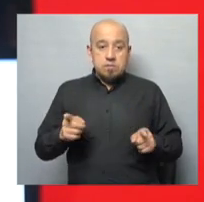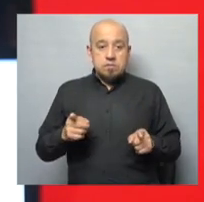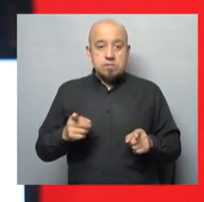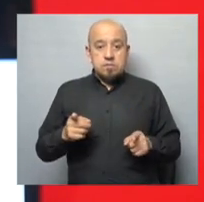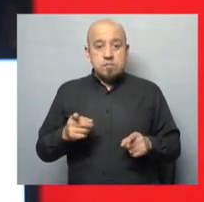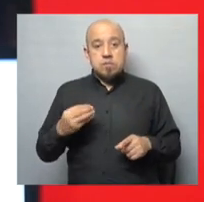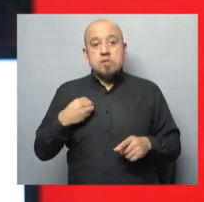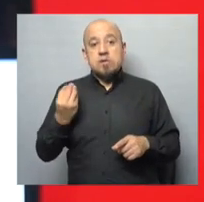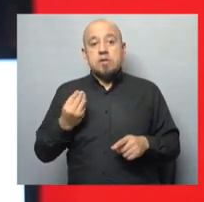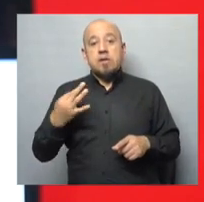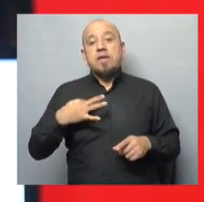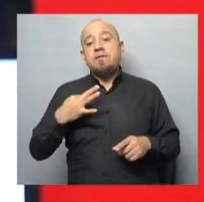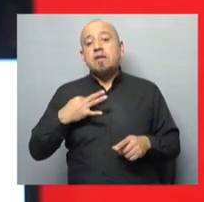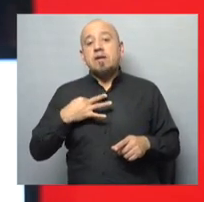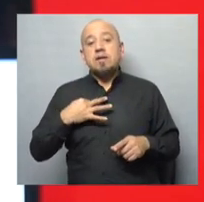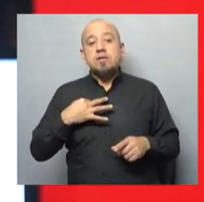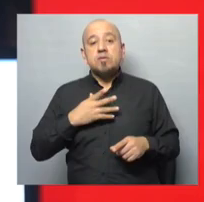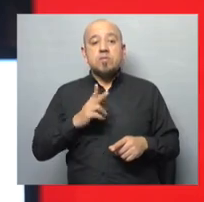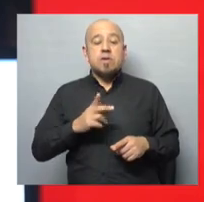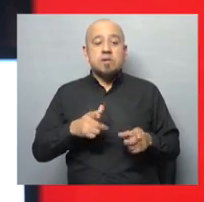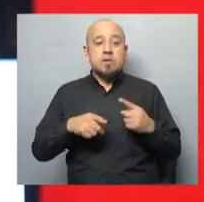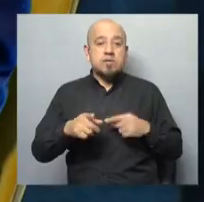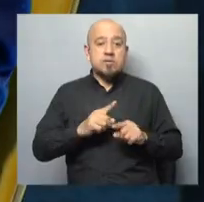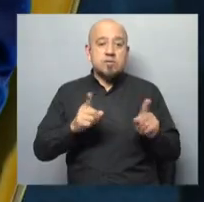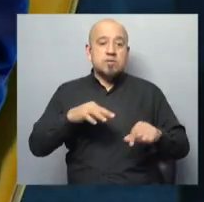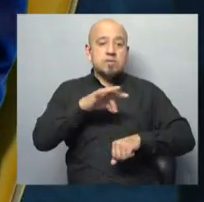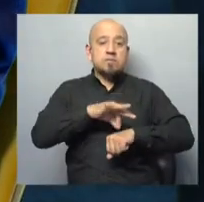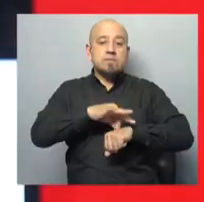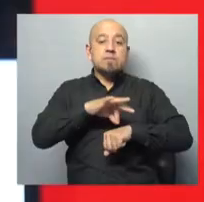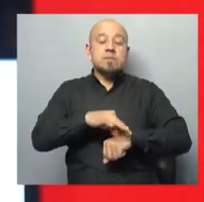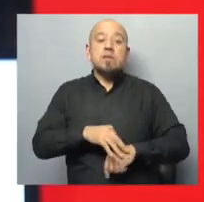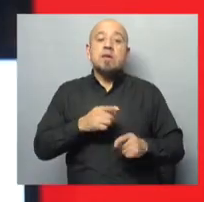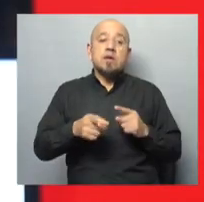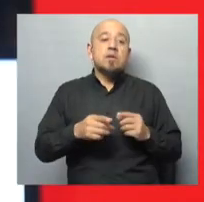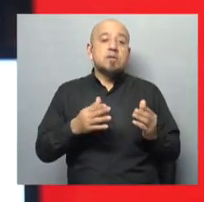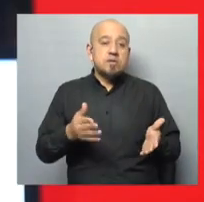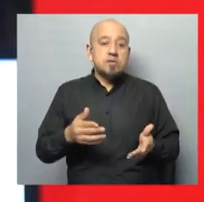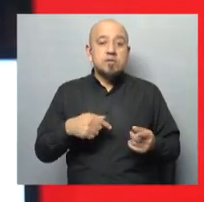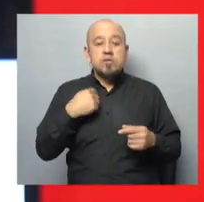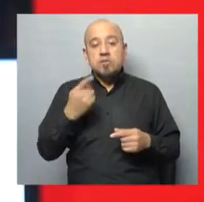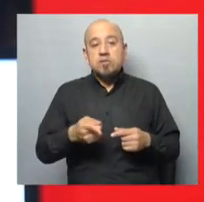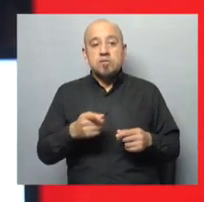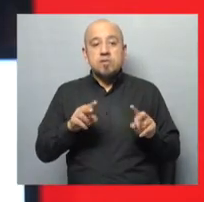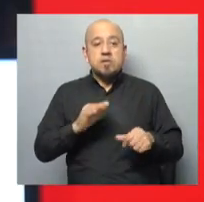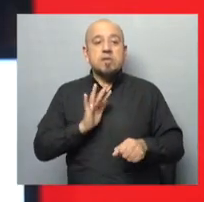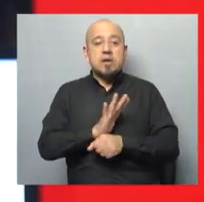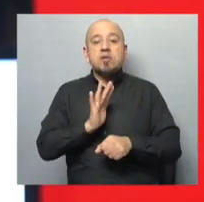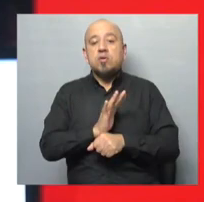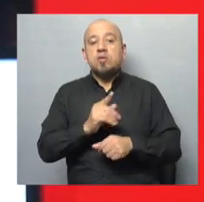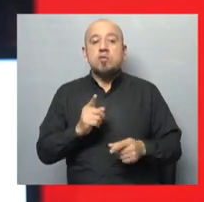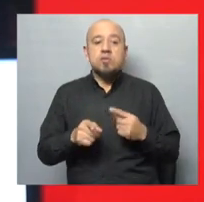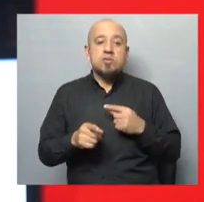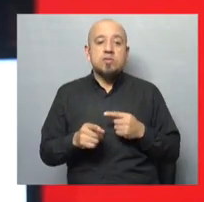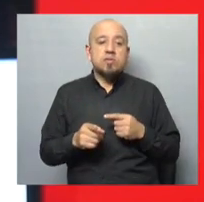salve vidas humanas no siendo médico es un camino bastante más sensato que existe no